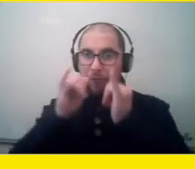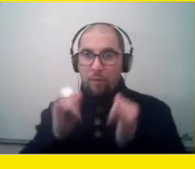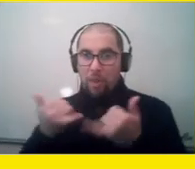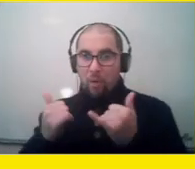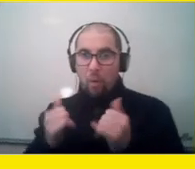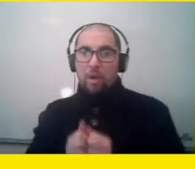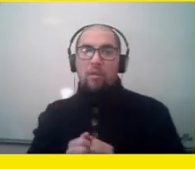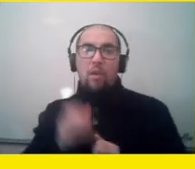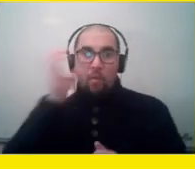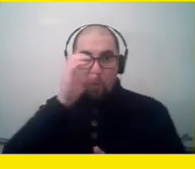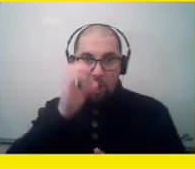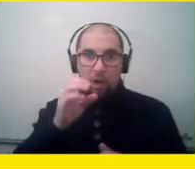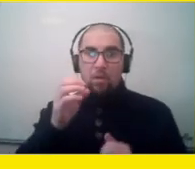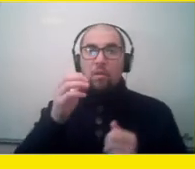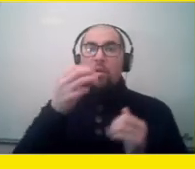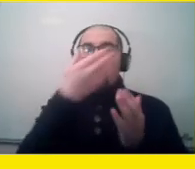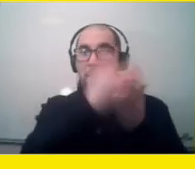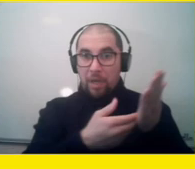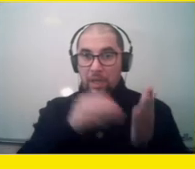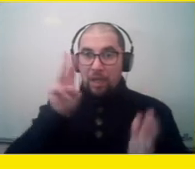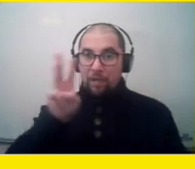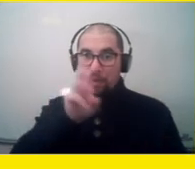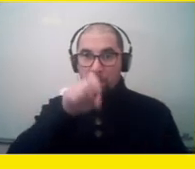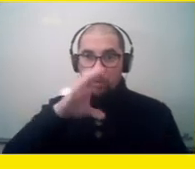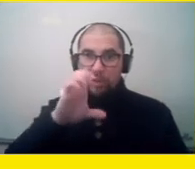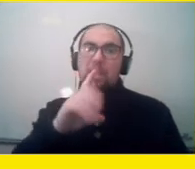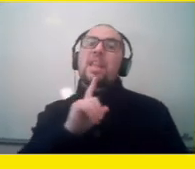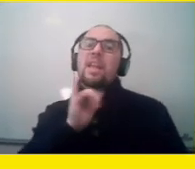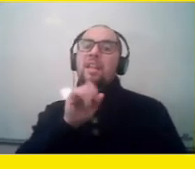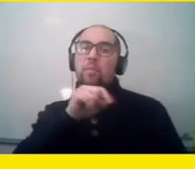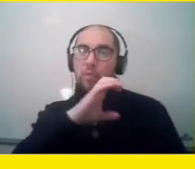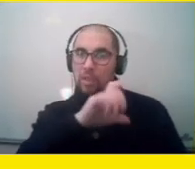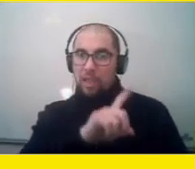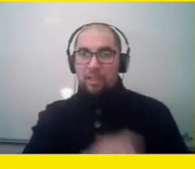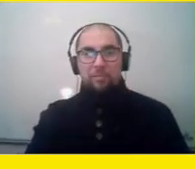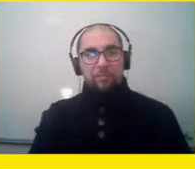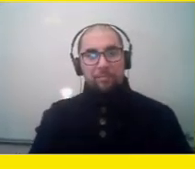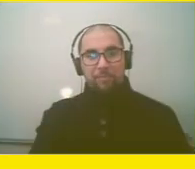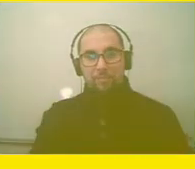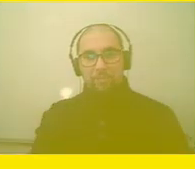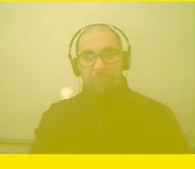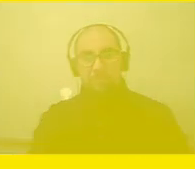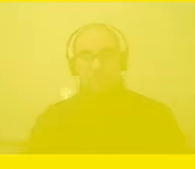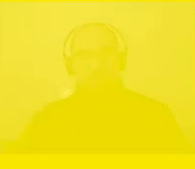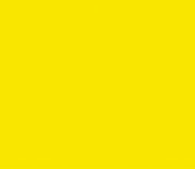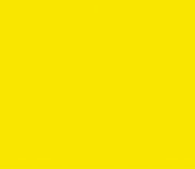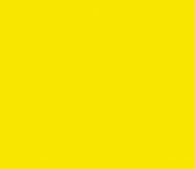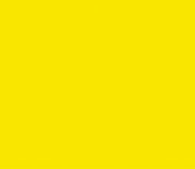formas de jugar. Búscalas en www.cdeti.cl.